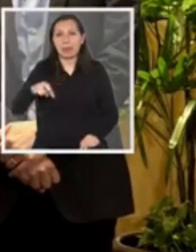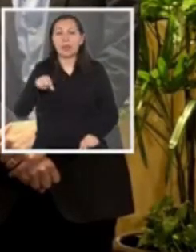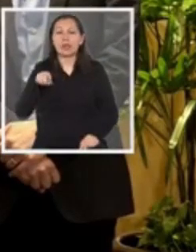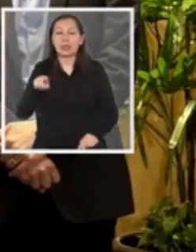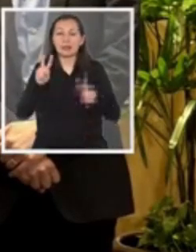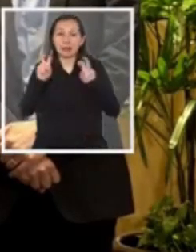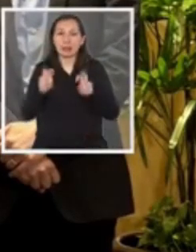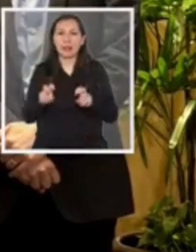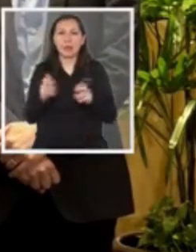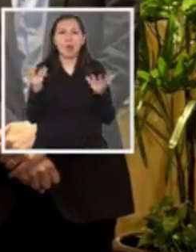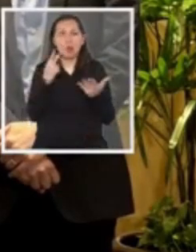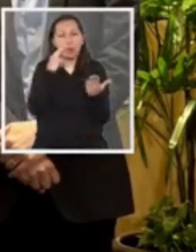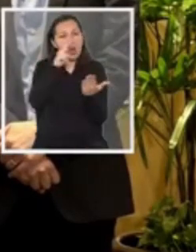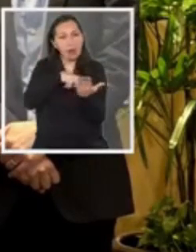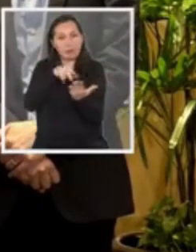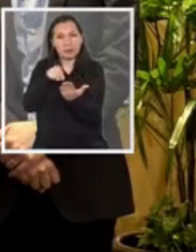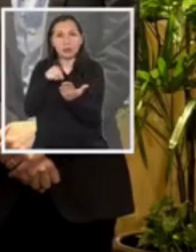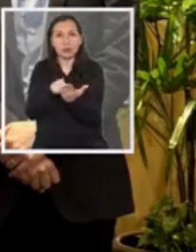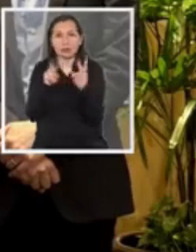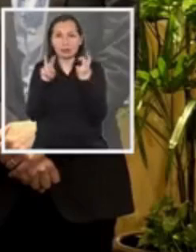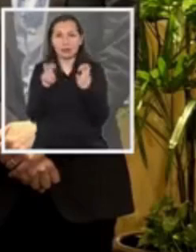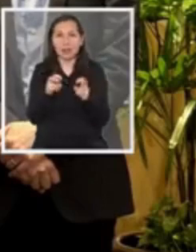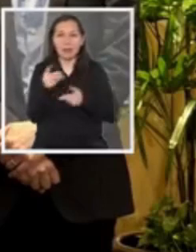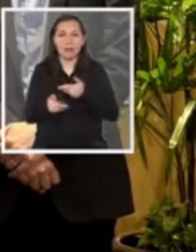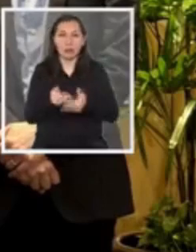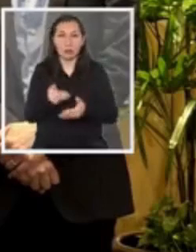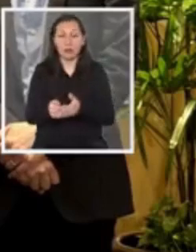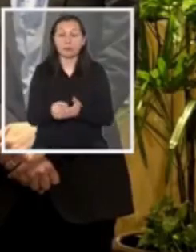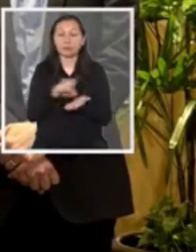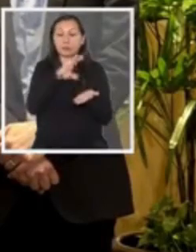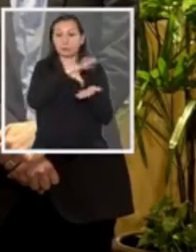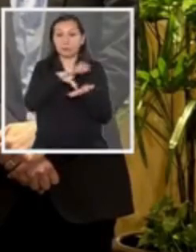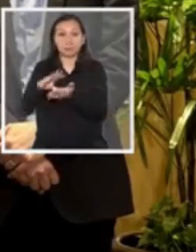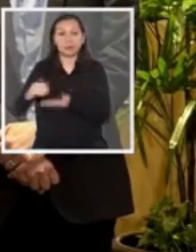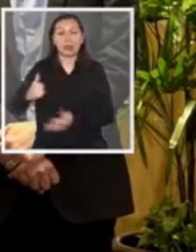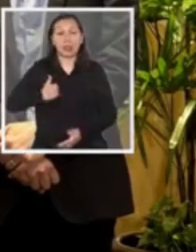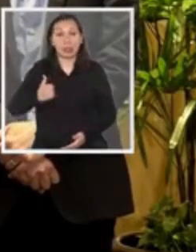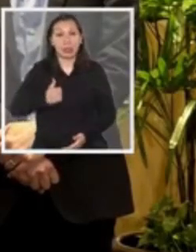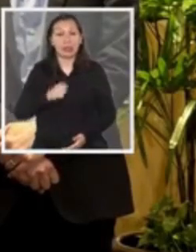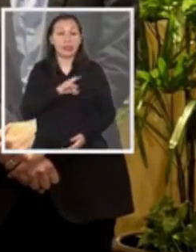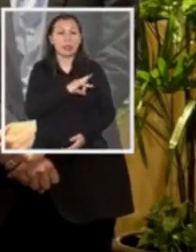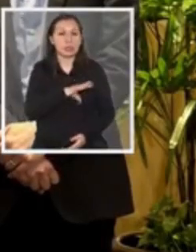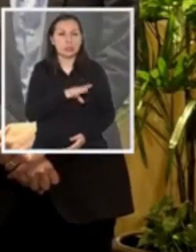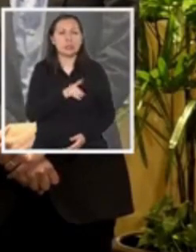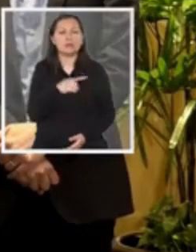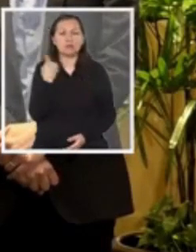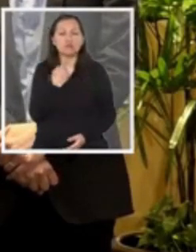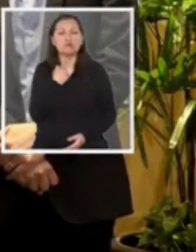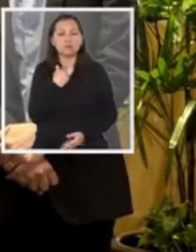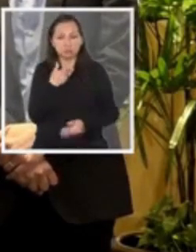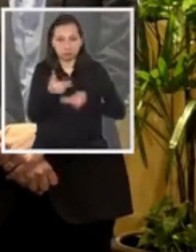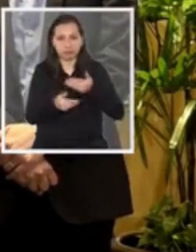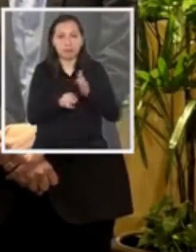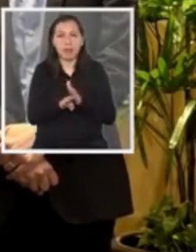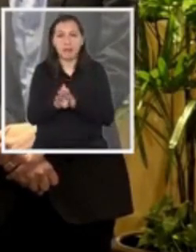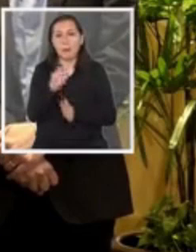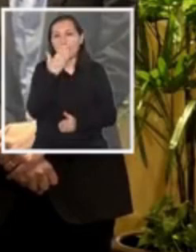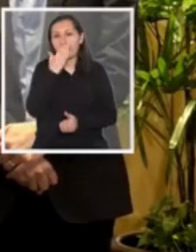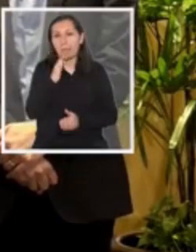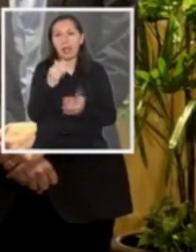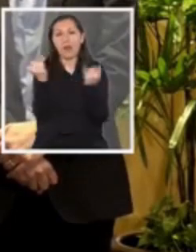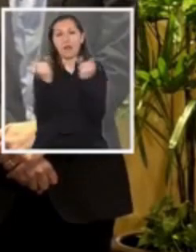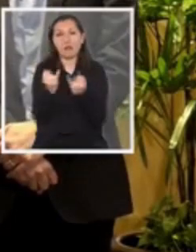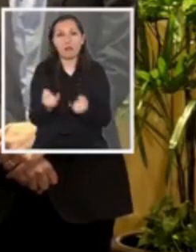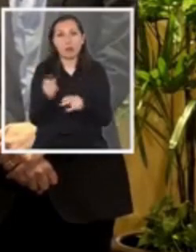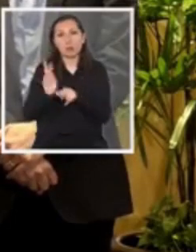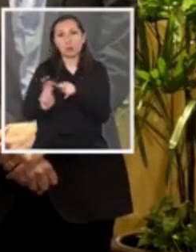de los mecanismos de revisión del mismo. Ambos países, Canadá y Chile, tenemos el mismo interés en avanzar hacia mejorar los mecanismos